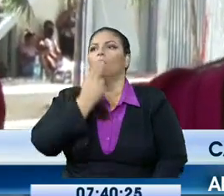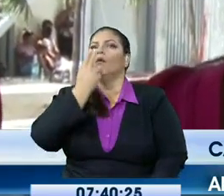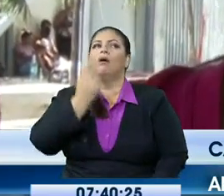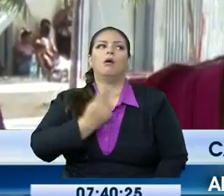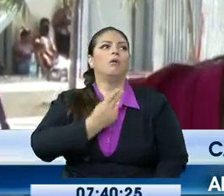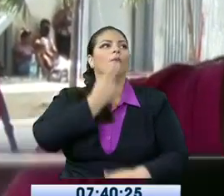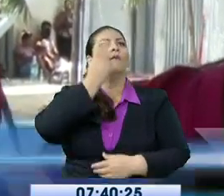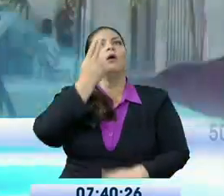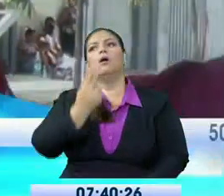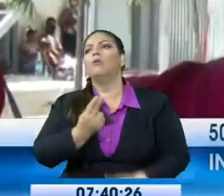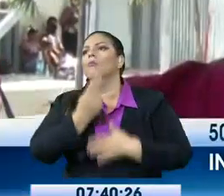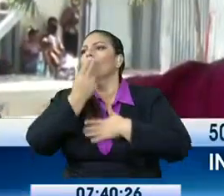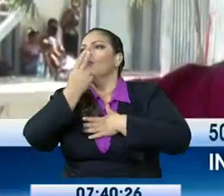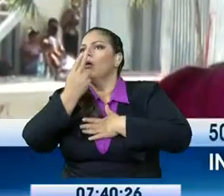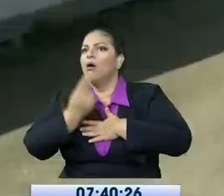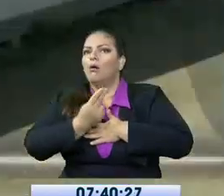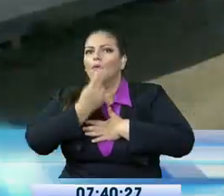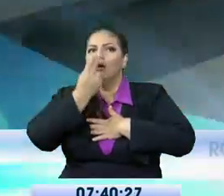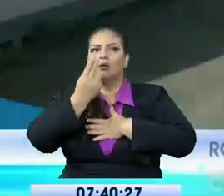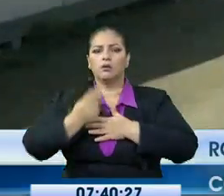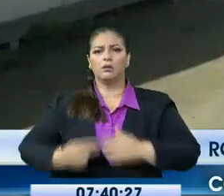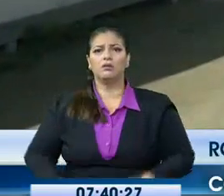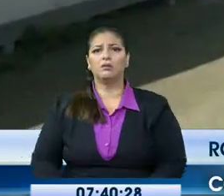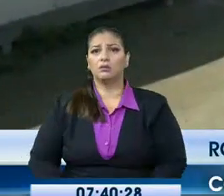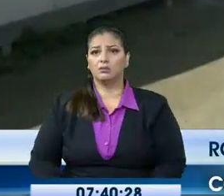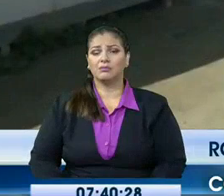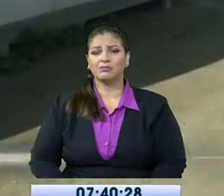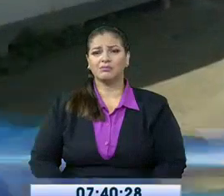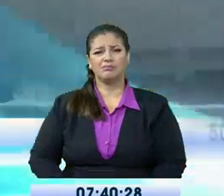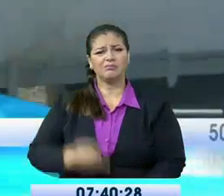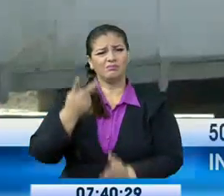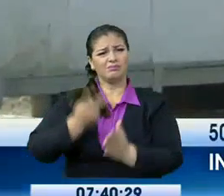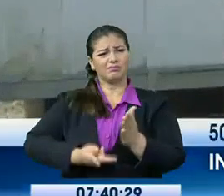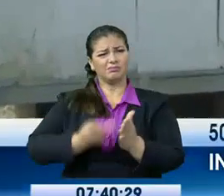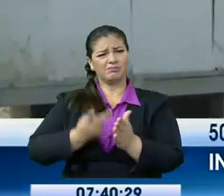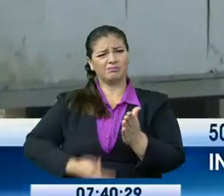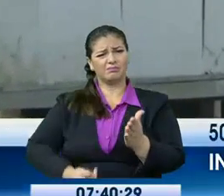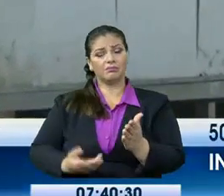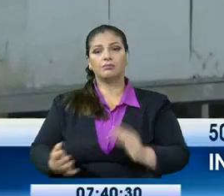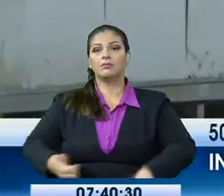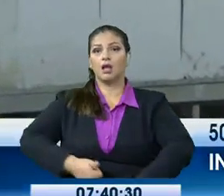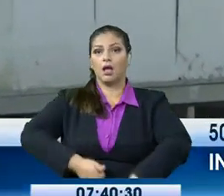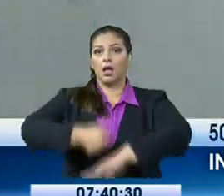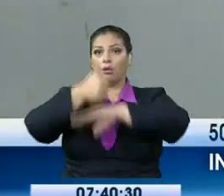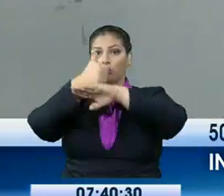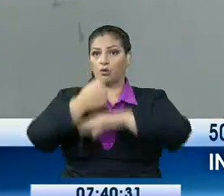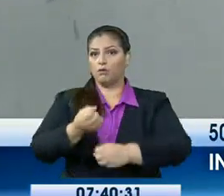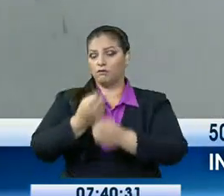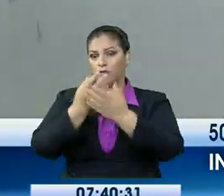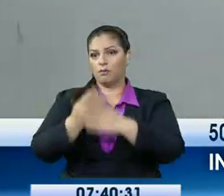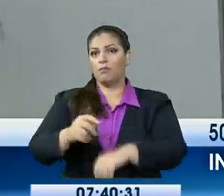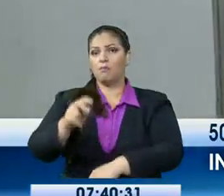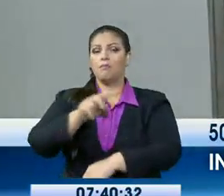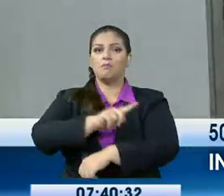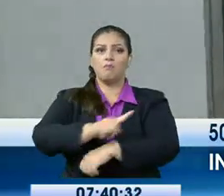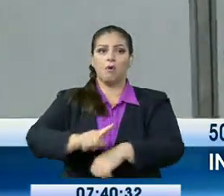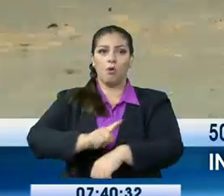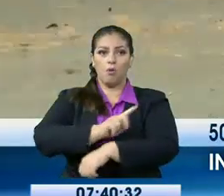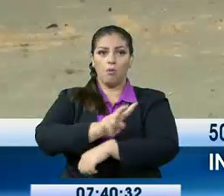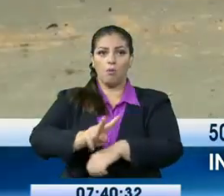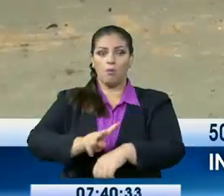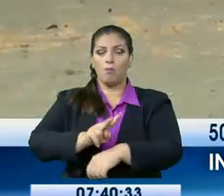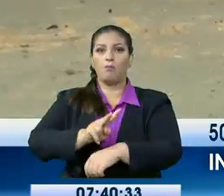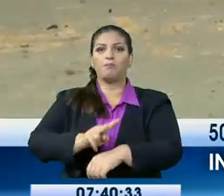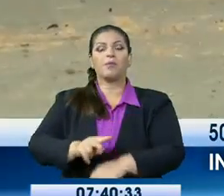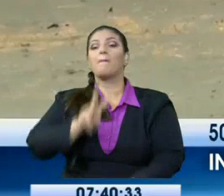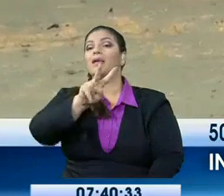mientras estábamos trabajando en las aulas. Según la principal autoridad del plantel, 24 horas antes del incidente se fumigó el área para terminar con